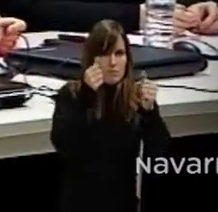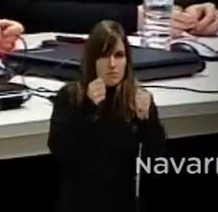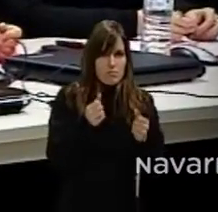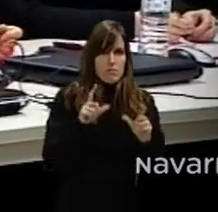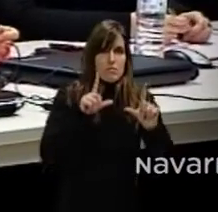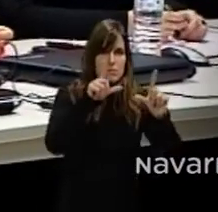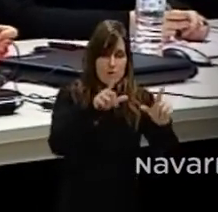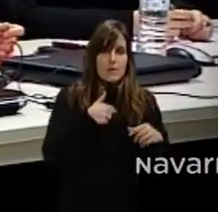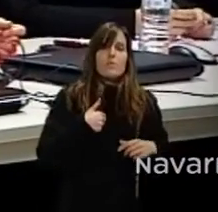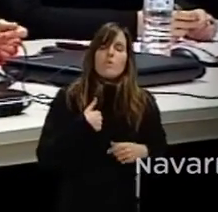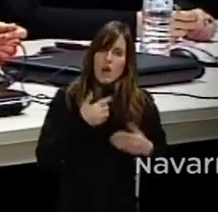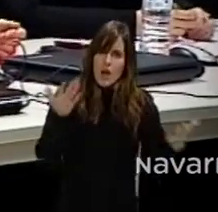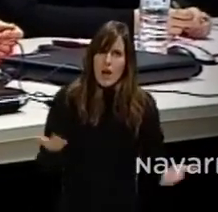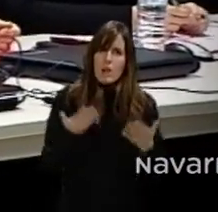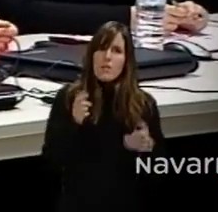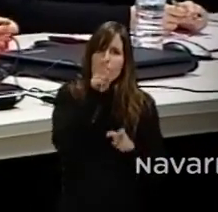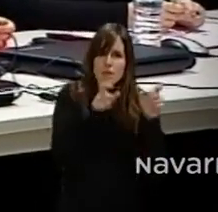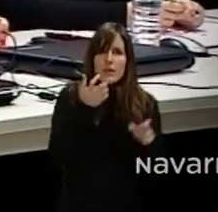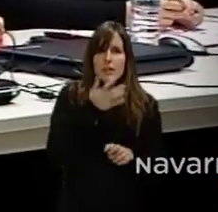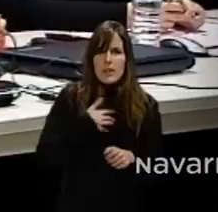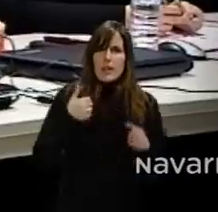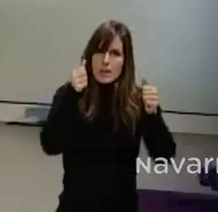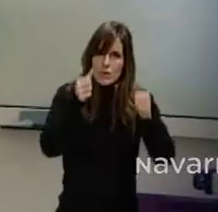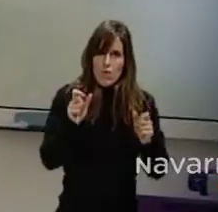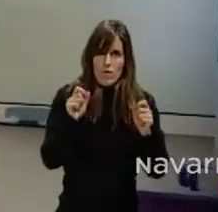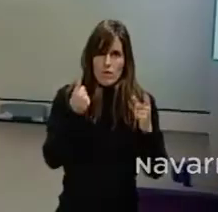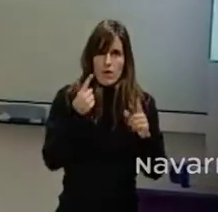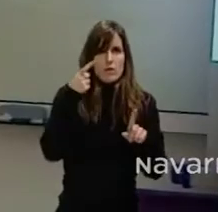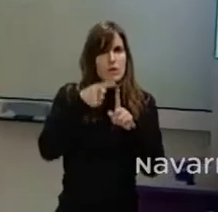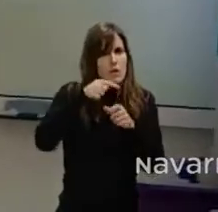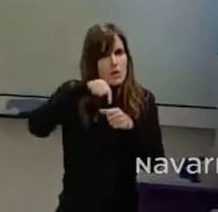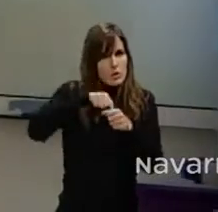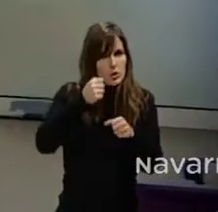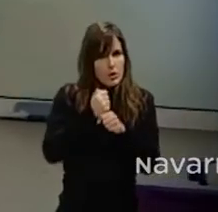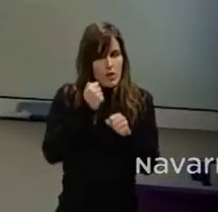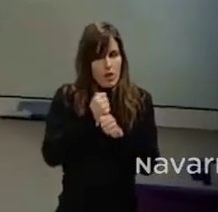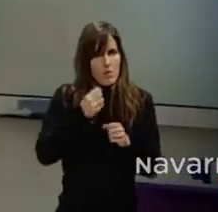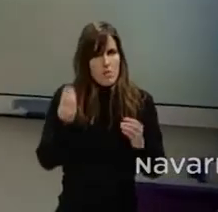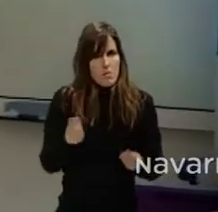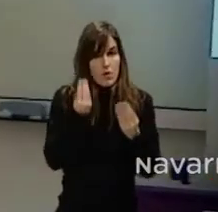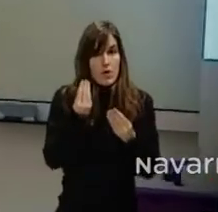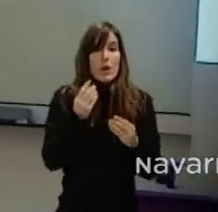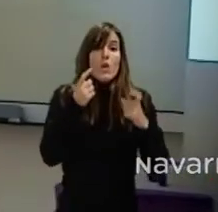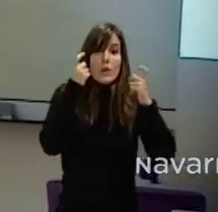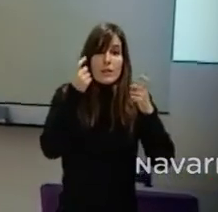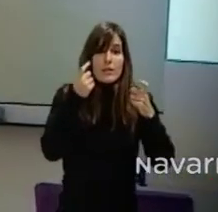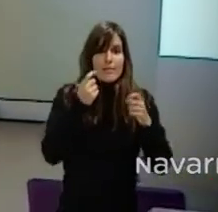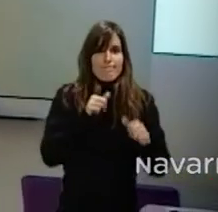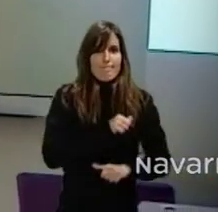obtener un título para mejorar su puesto de trabajo o para acceder al